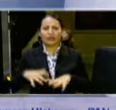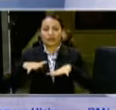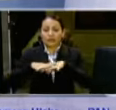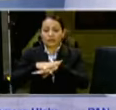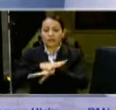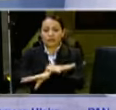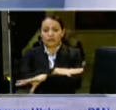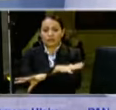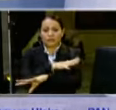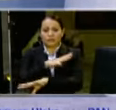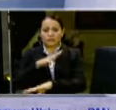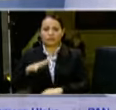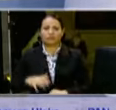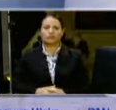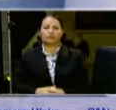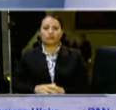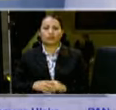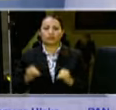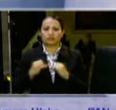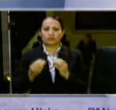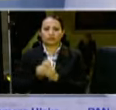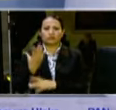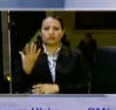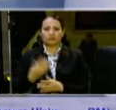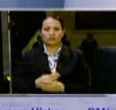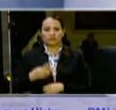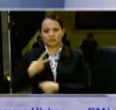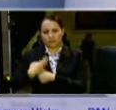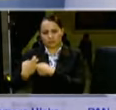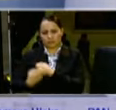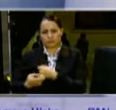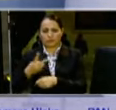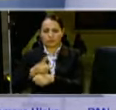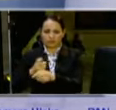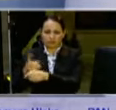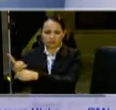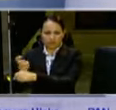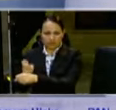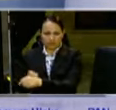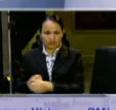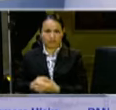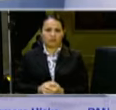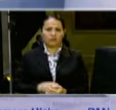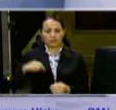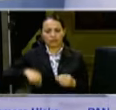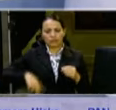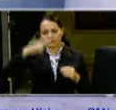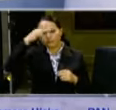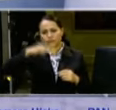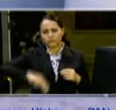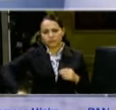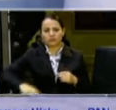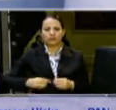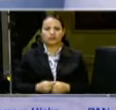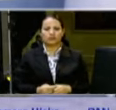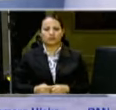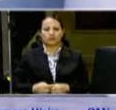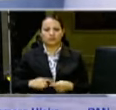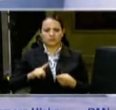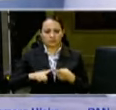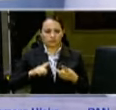el North American Committee. Invitaron para eso a la parte mexicana, había